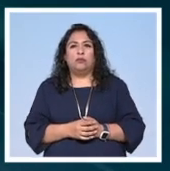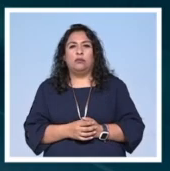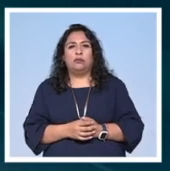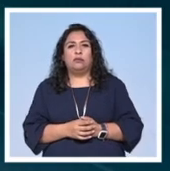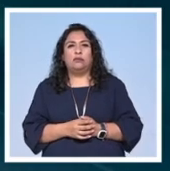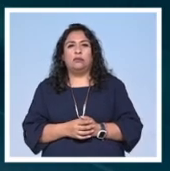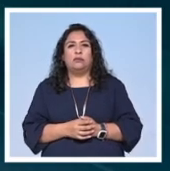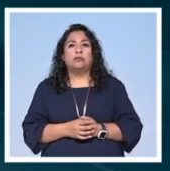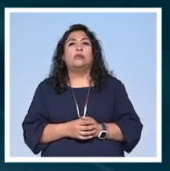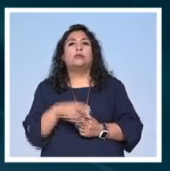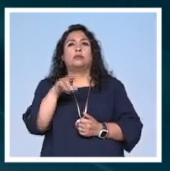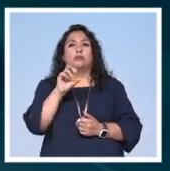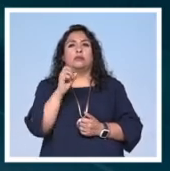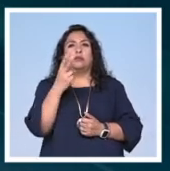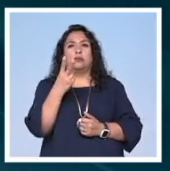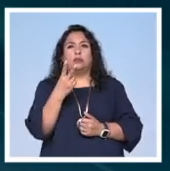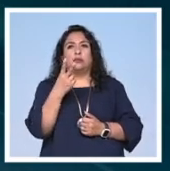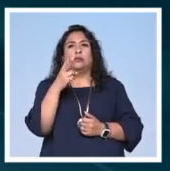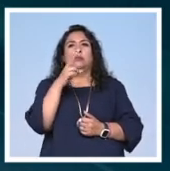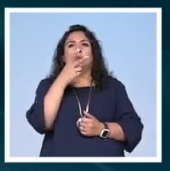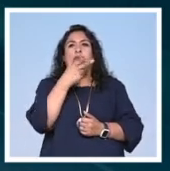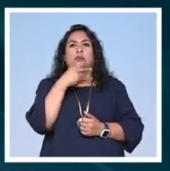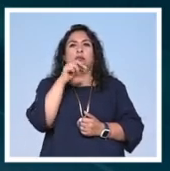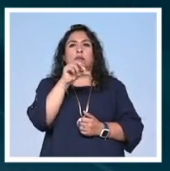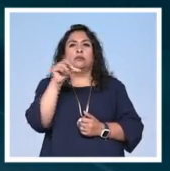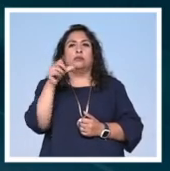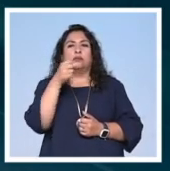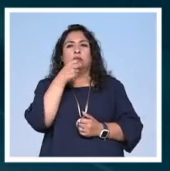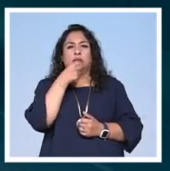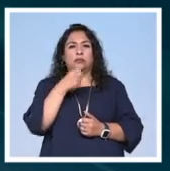no Noticias 22 Alberto